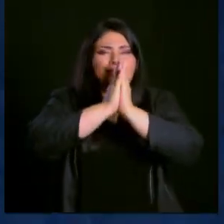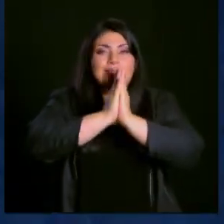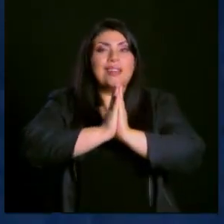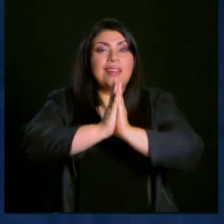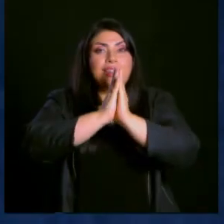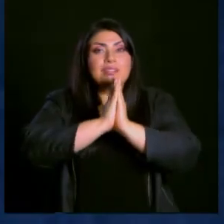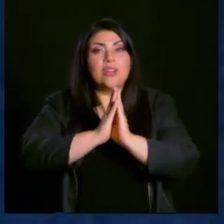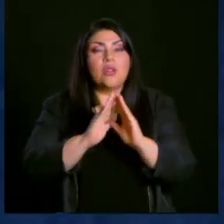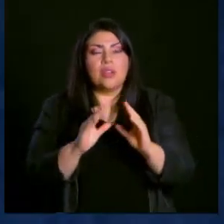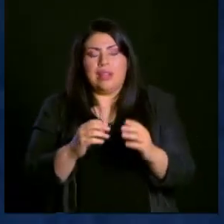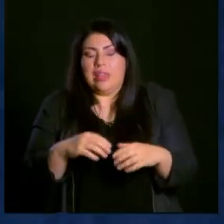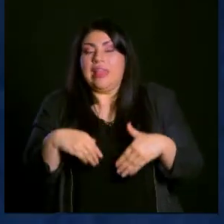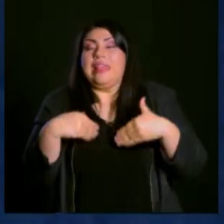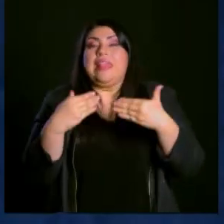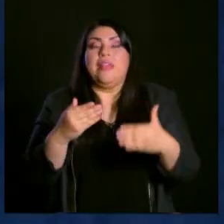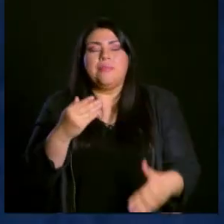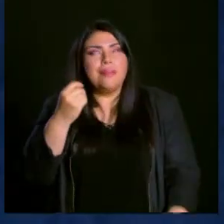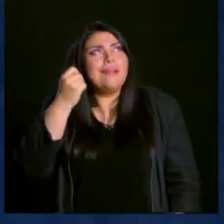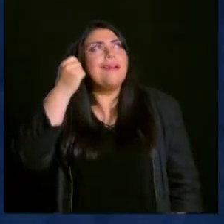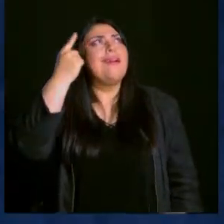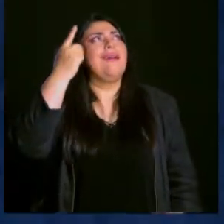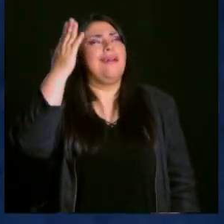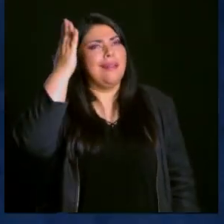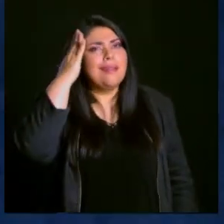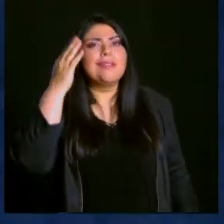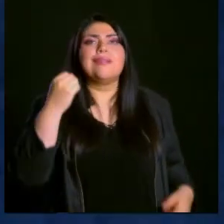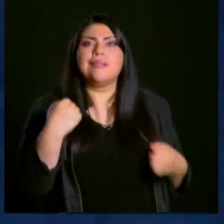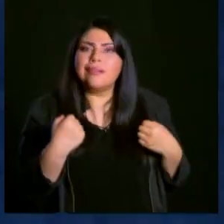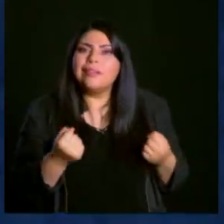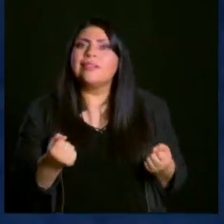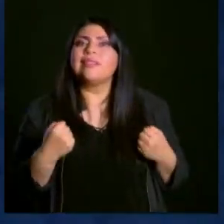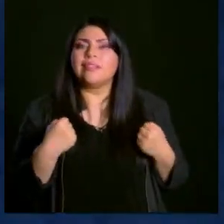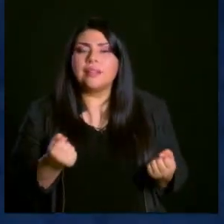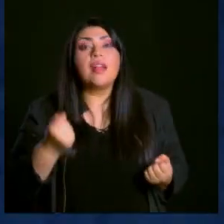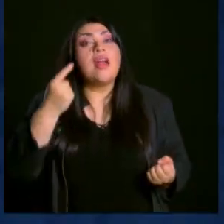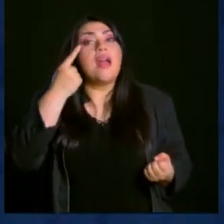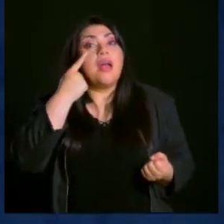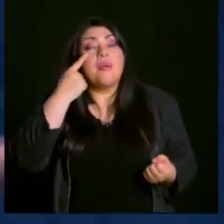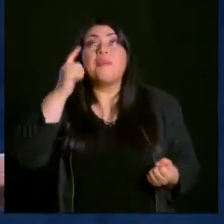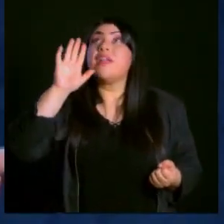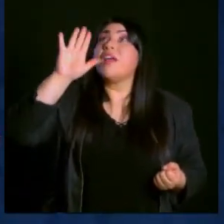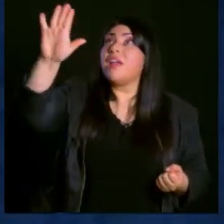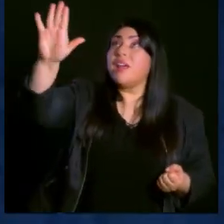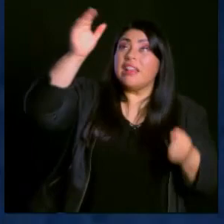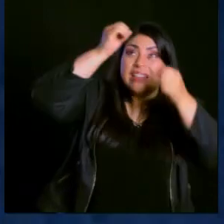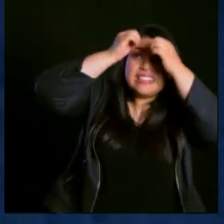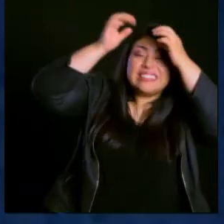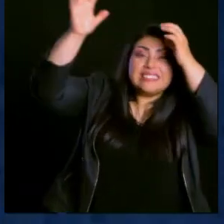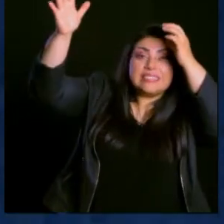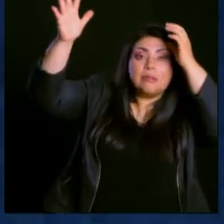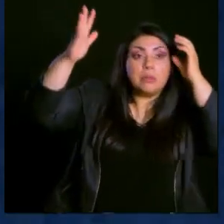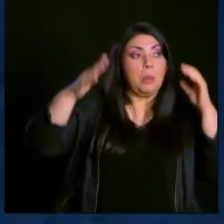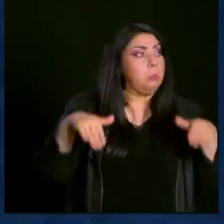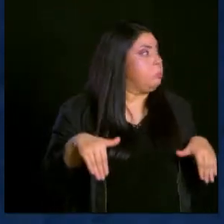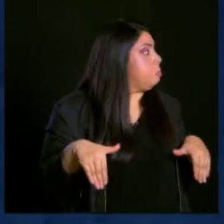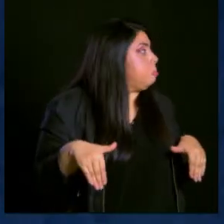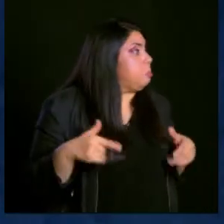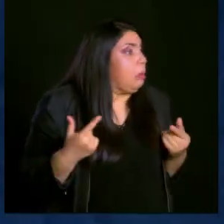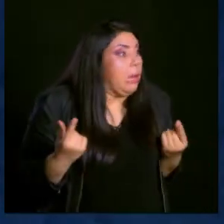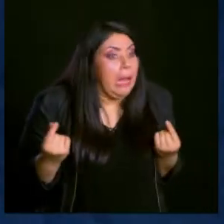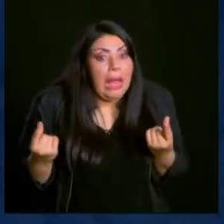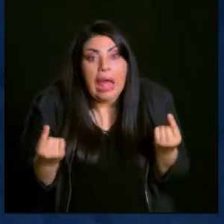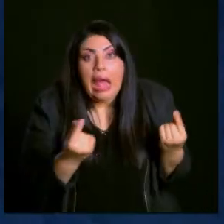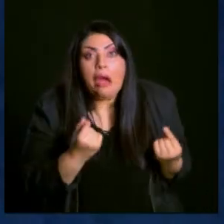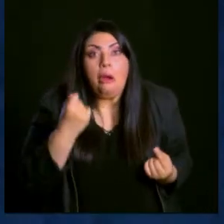es lo que yo creo que nos pasa la sabiduría de Dios es saber qué hacer cuando no saber qué hacer es